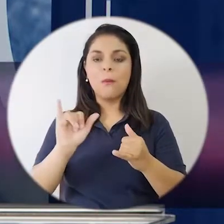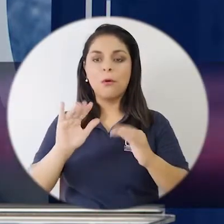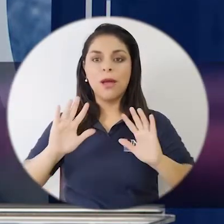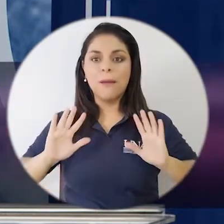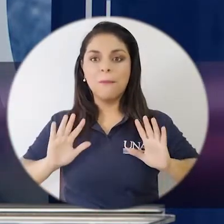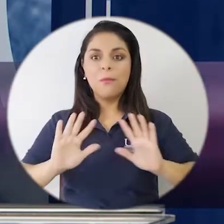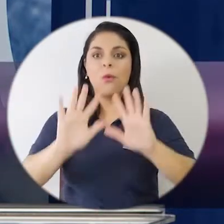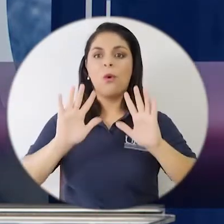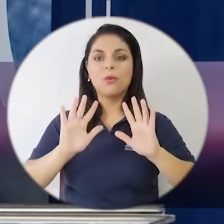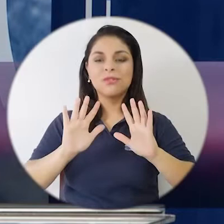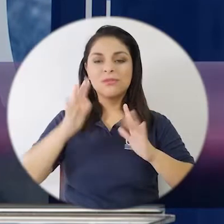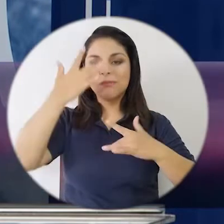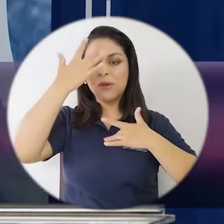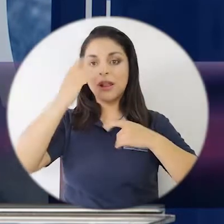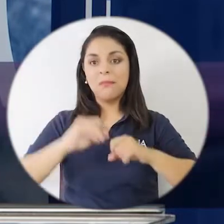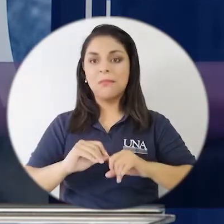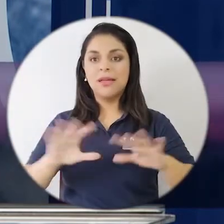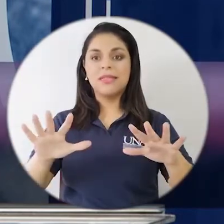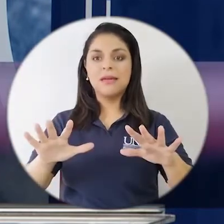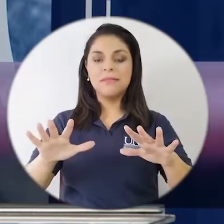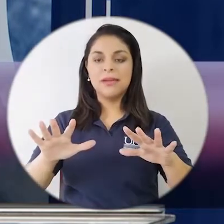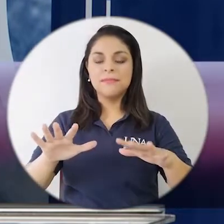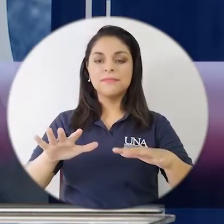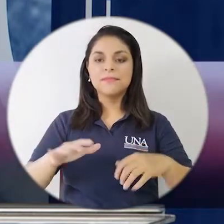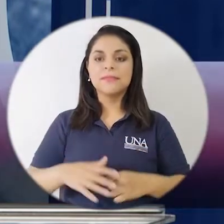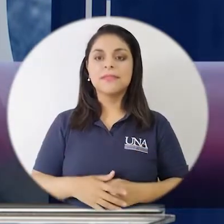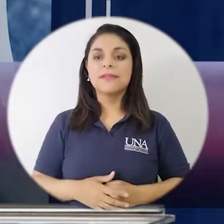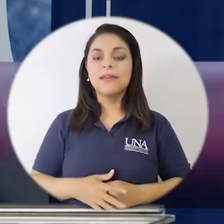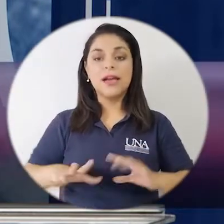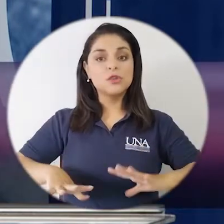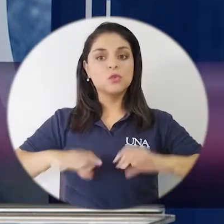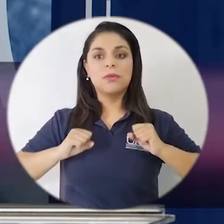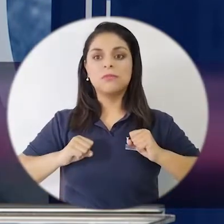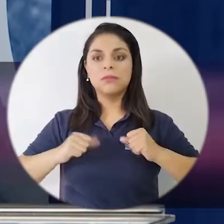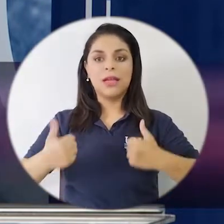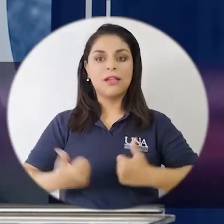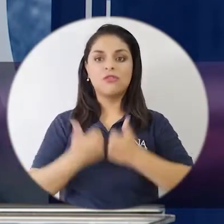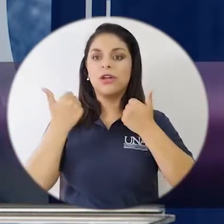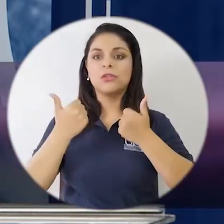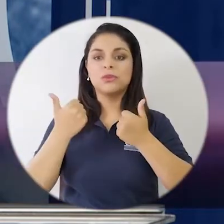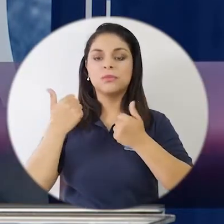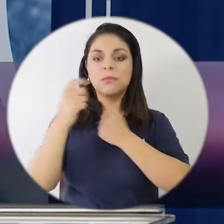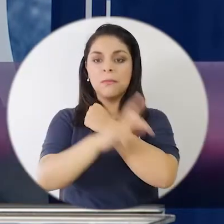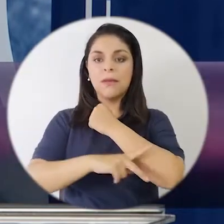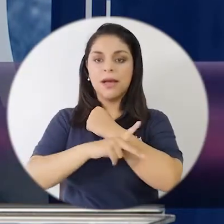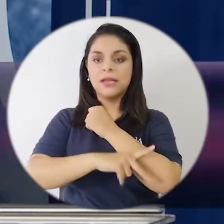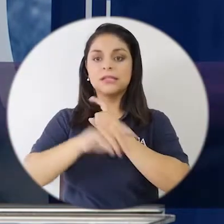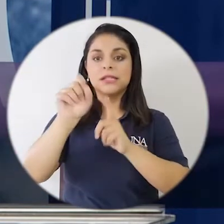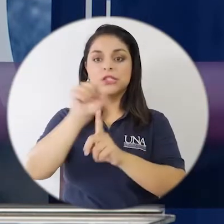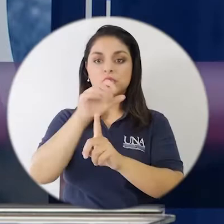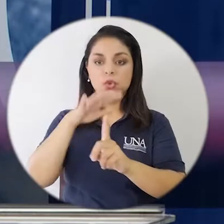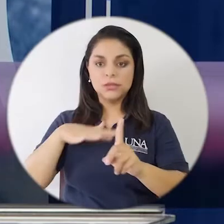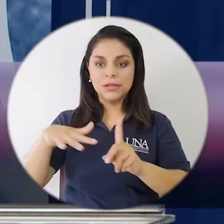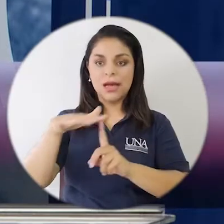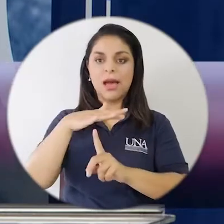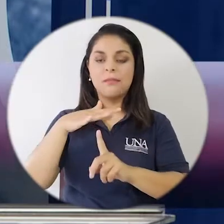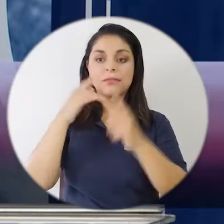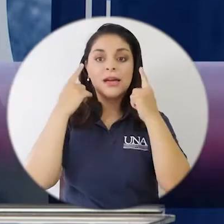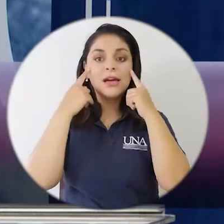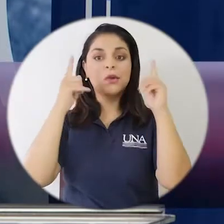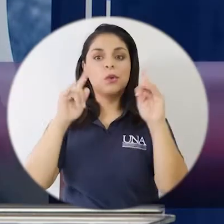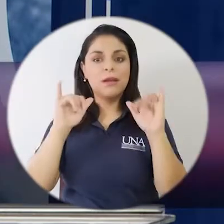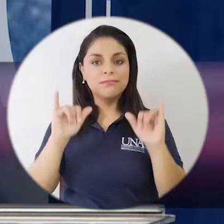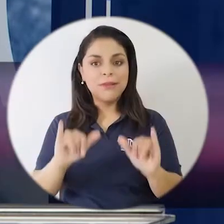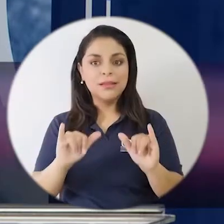empujón, ¿verdad?, con la llegada de la pandemia y pues tuvimos que asumir el reto país y el reto sociedad, ¿verdad?,